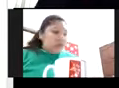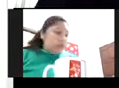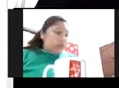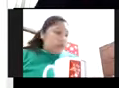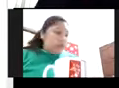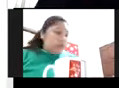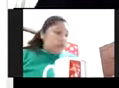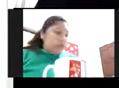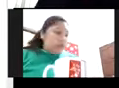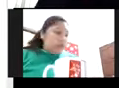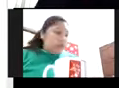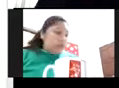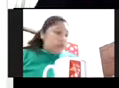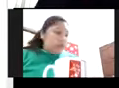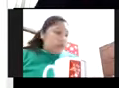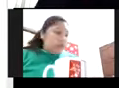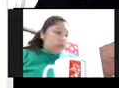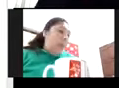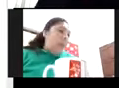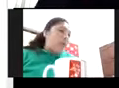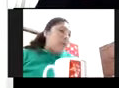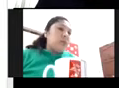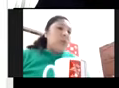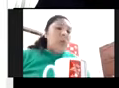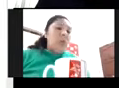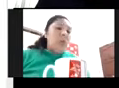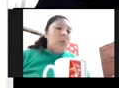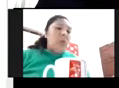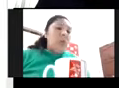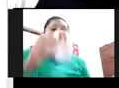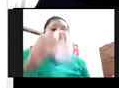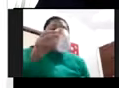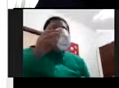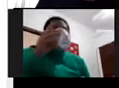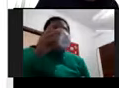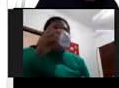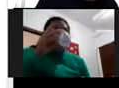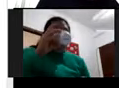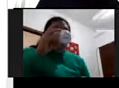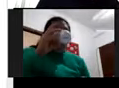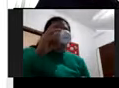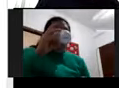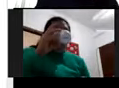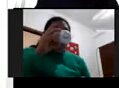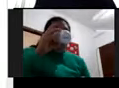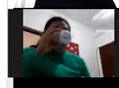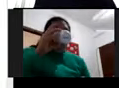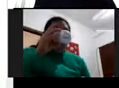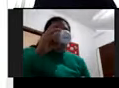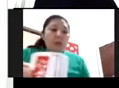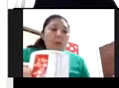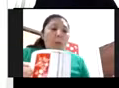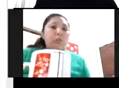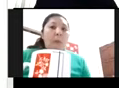sino también la publicidad en los avisos, sino también la difusión por Internet y el acceso que